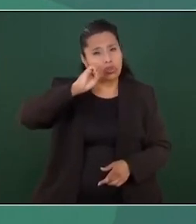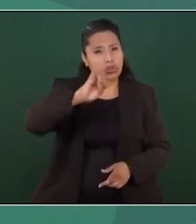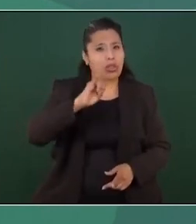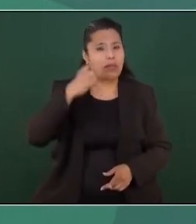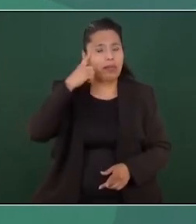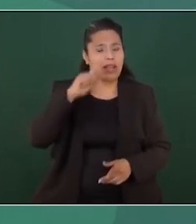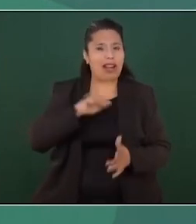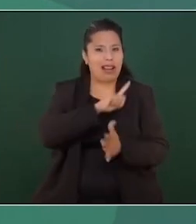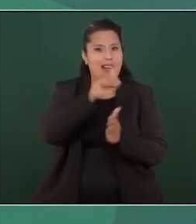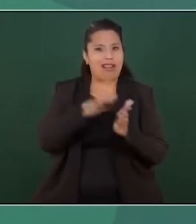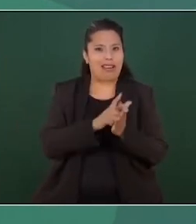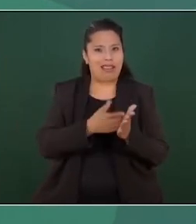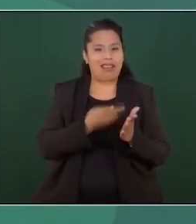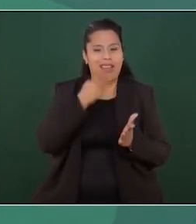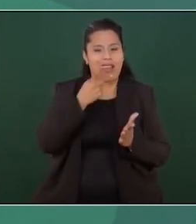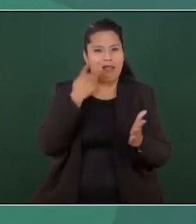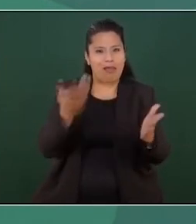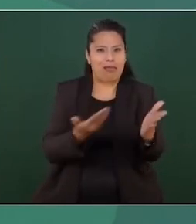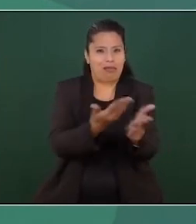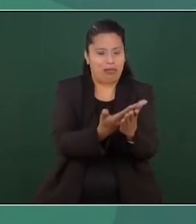Eso es lo más importante,